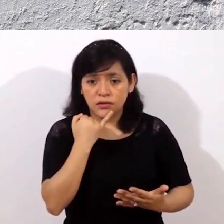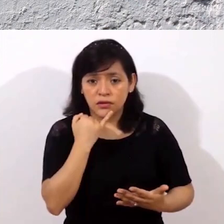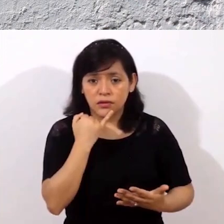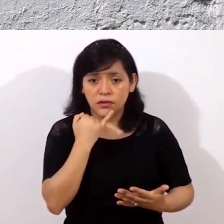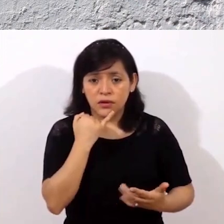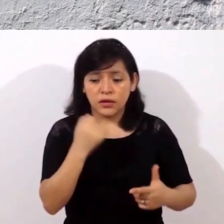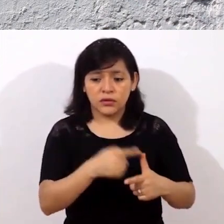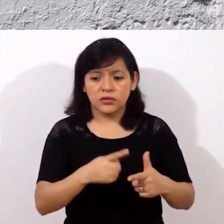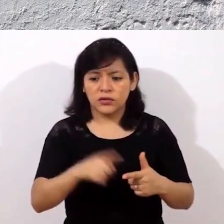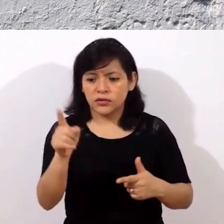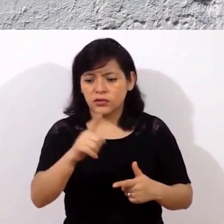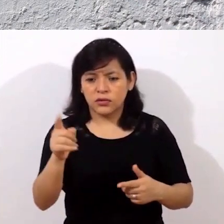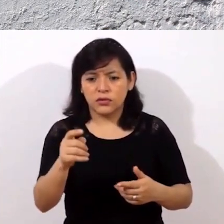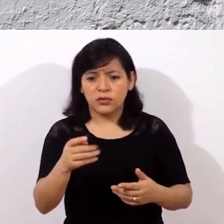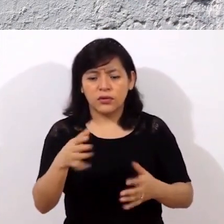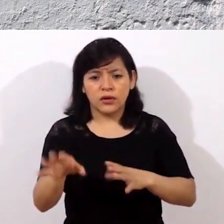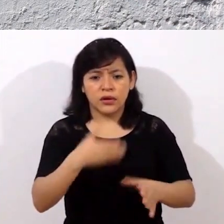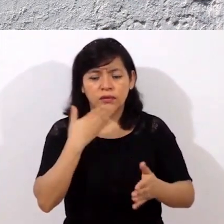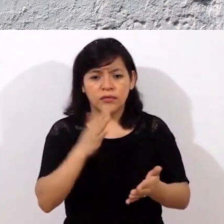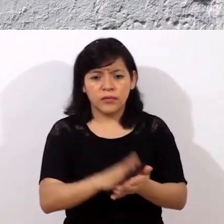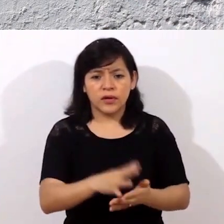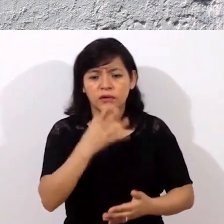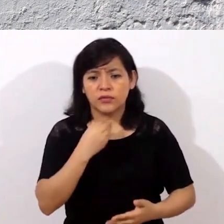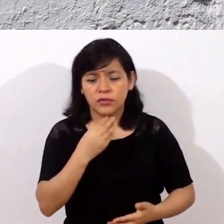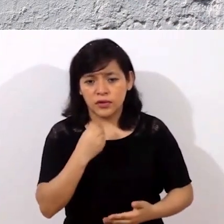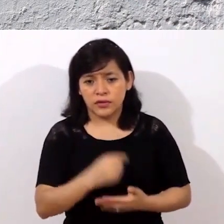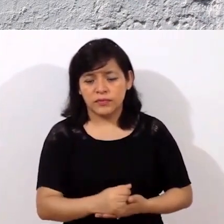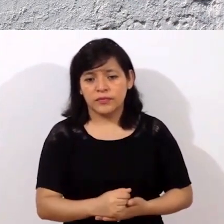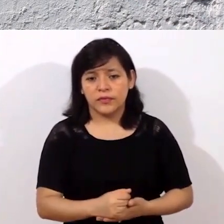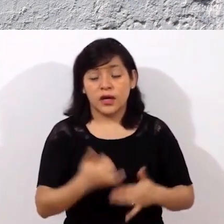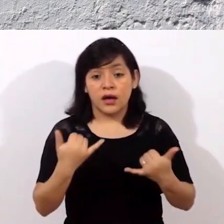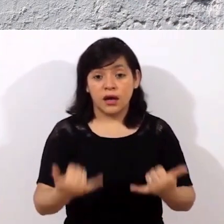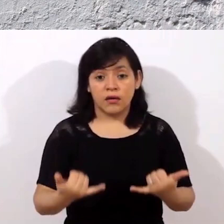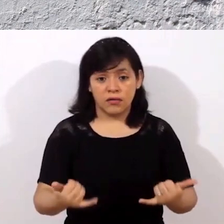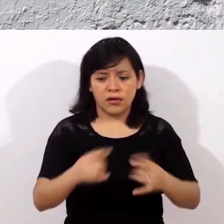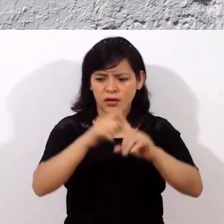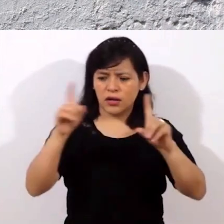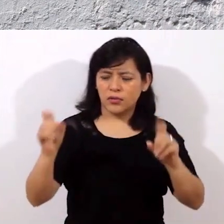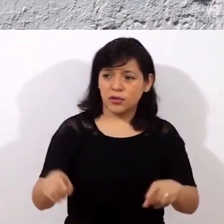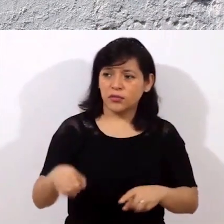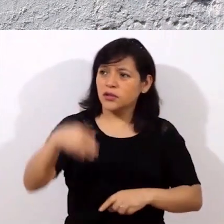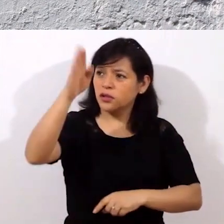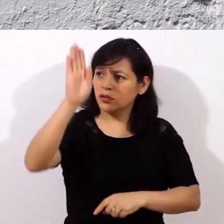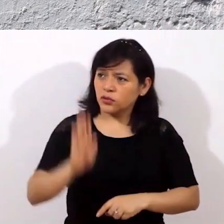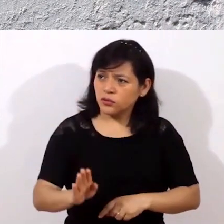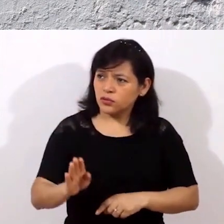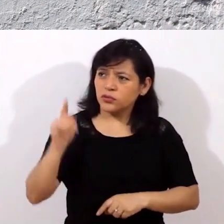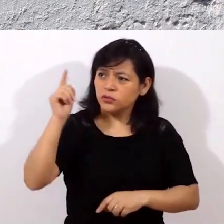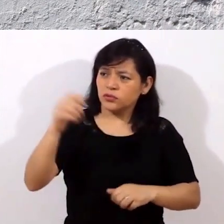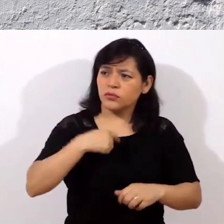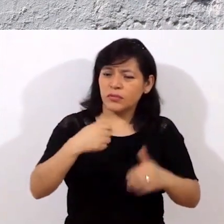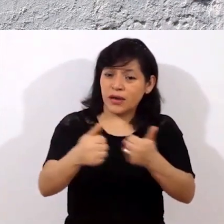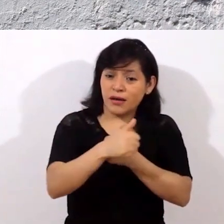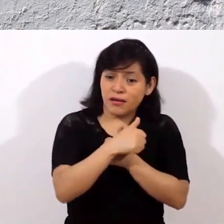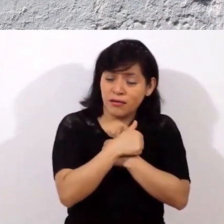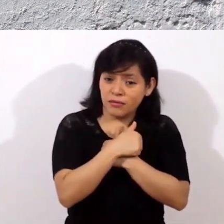Dios, ¿me amas aún? ¿Amas aún a Israel? El libro de Oseas es una muestra de amor de Dios